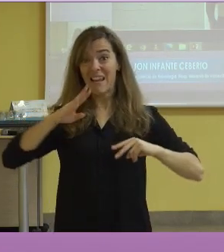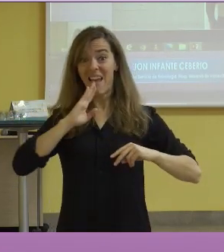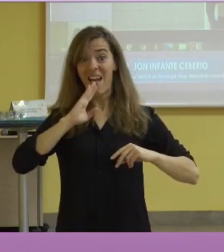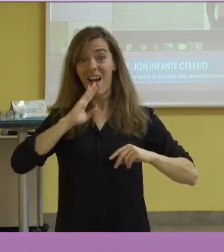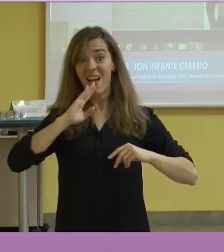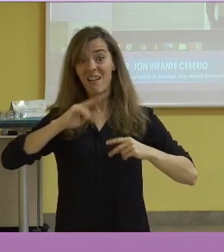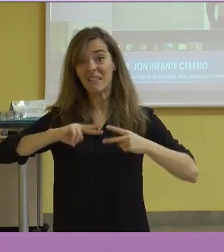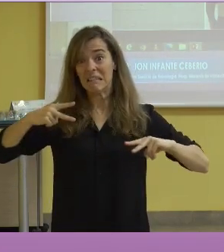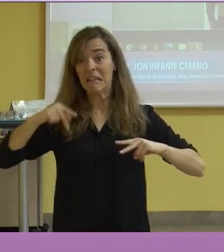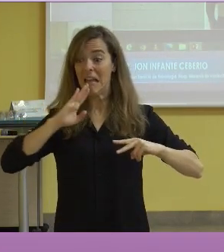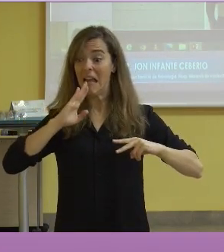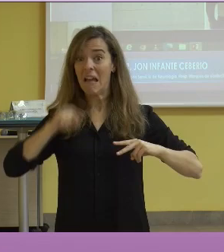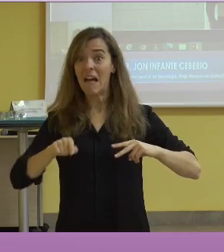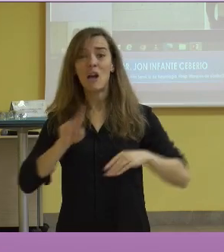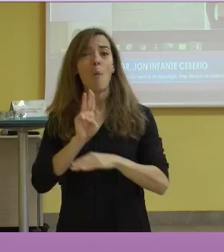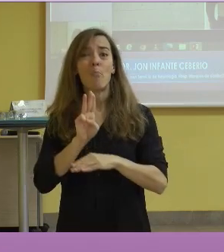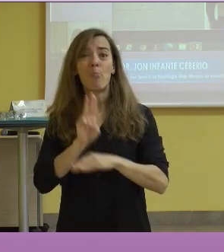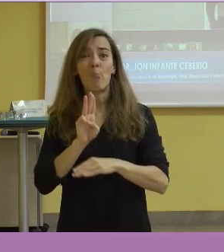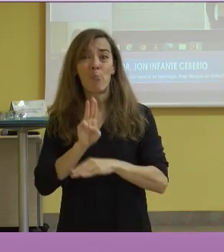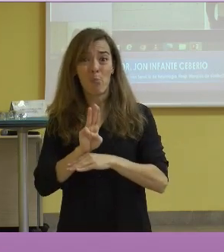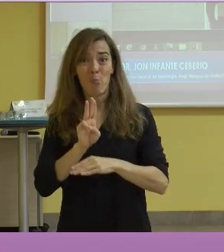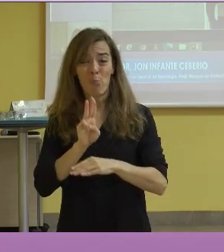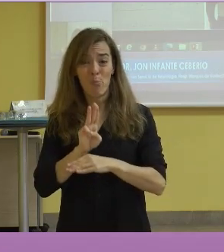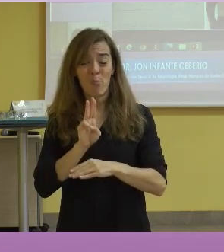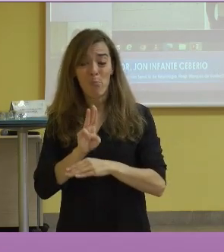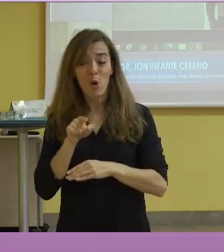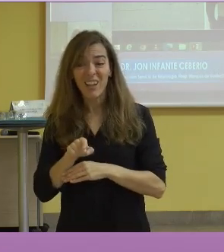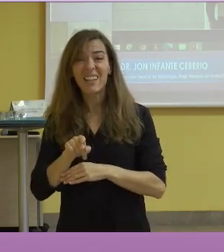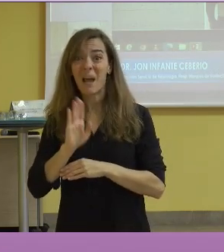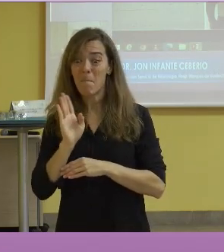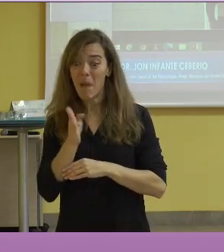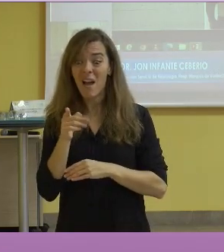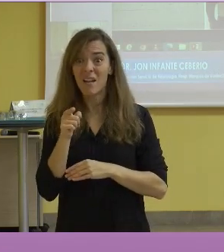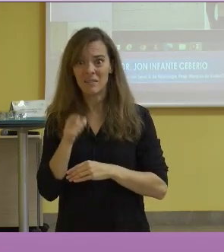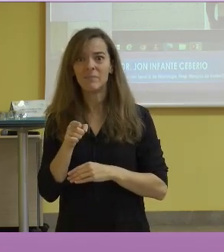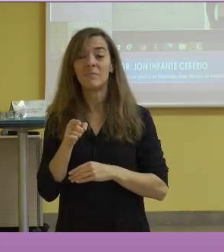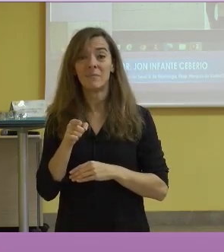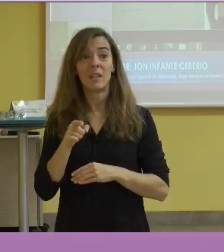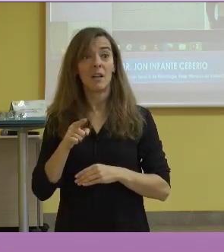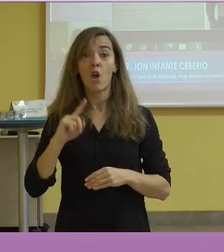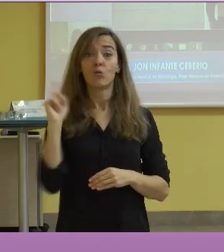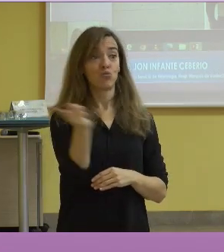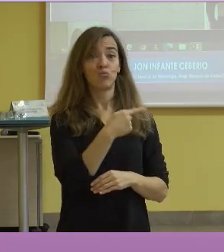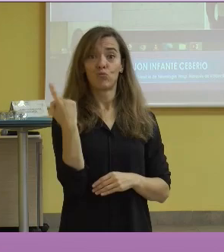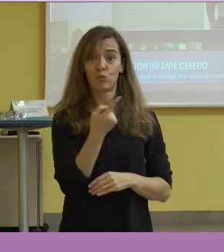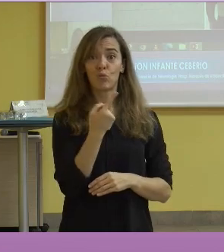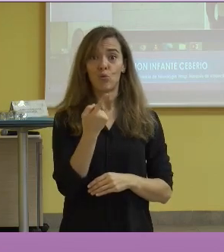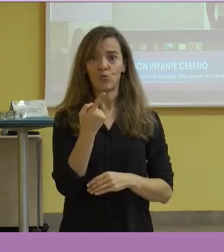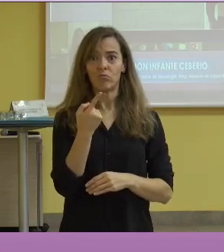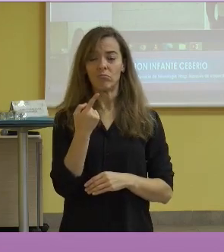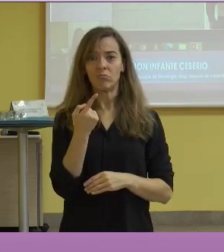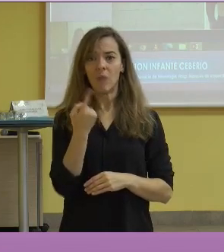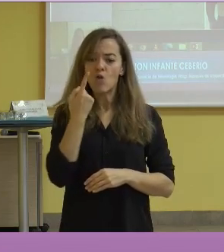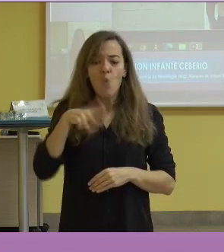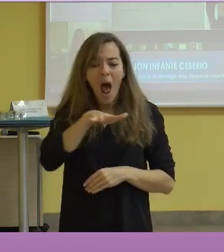llama la proteína es la frataxina, que es el gen que se daña en la ataxia de Friedreich, todos tenemos una zona en